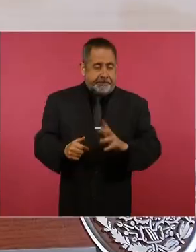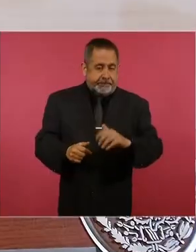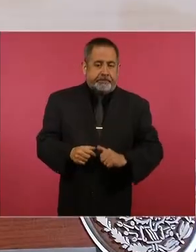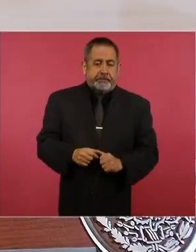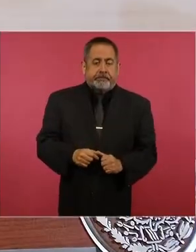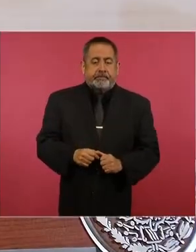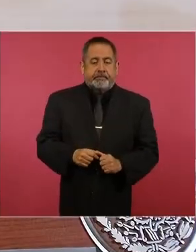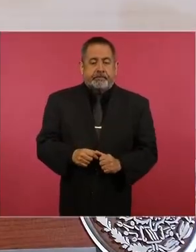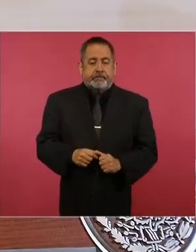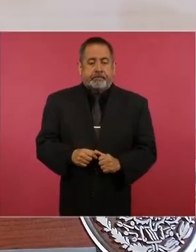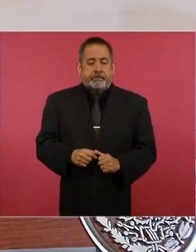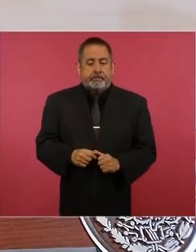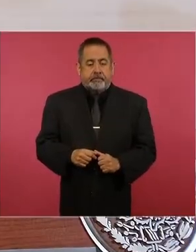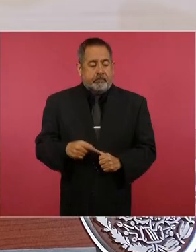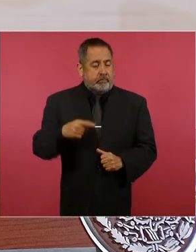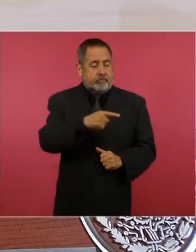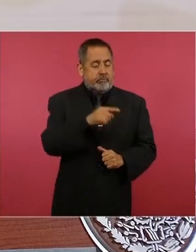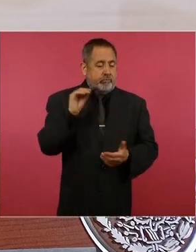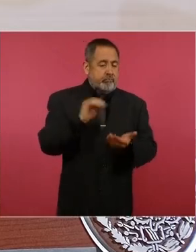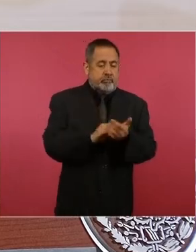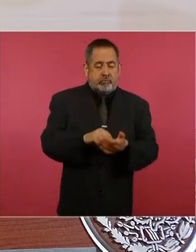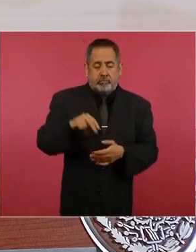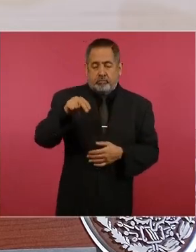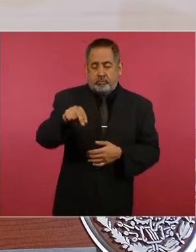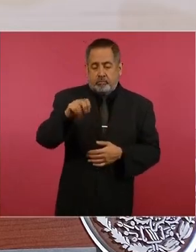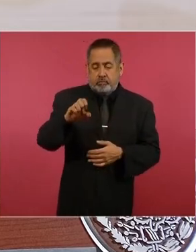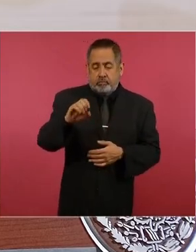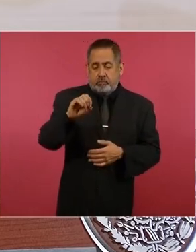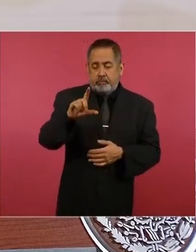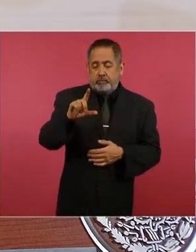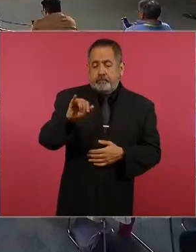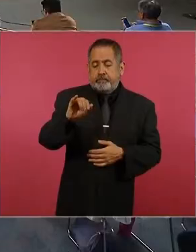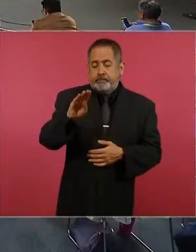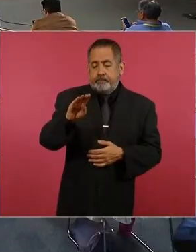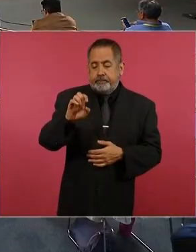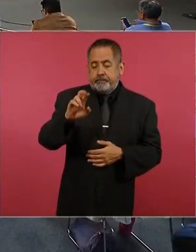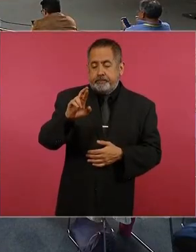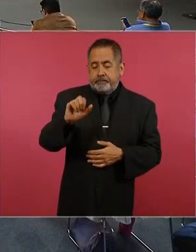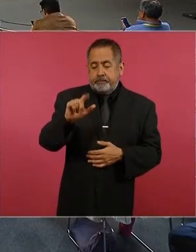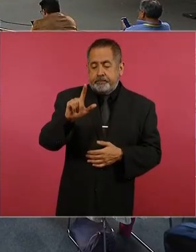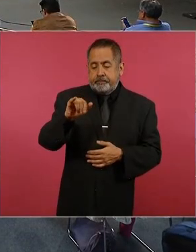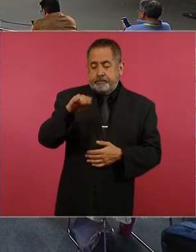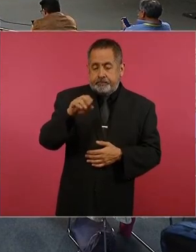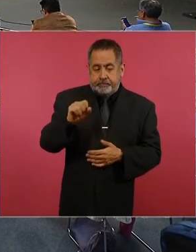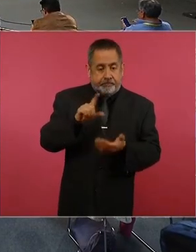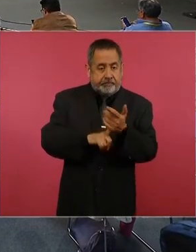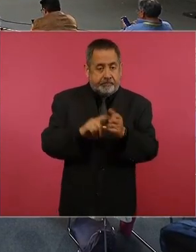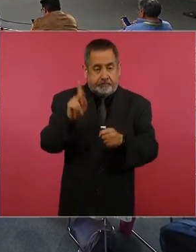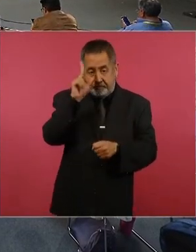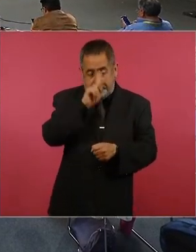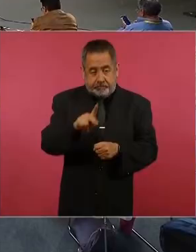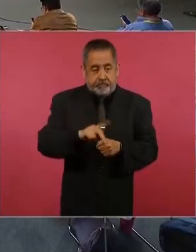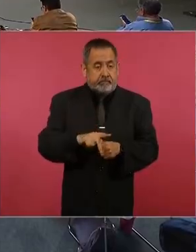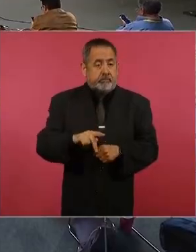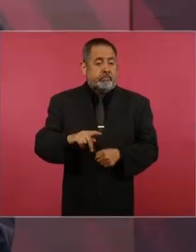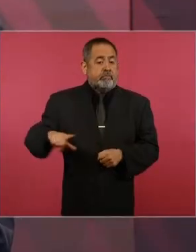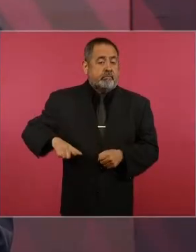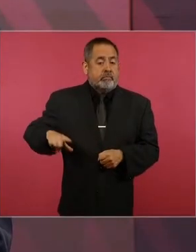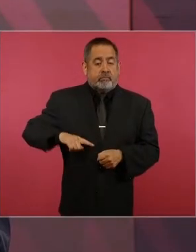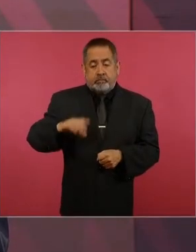que impusieron el neoliberalismo y sobre todo cuando se intensificó en el gobierno de Salinas de